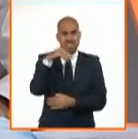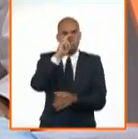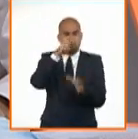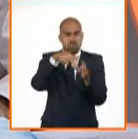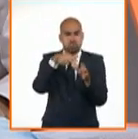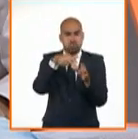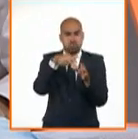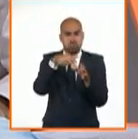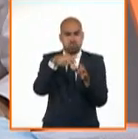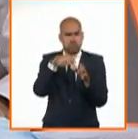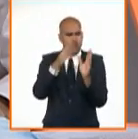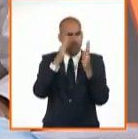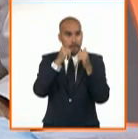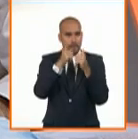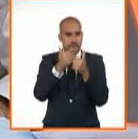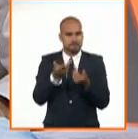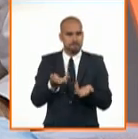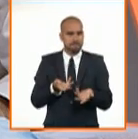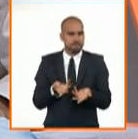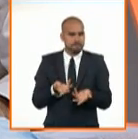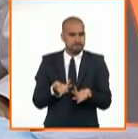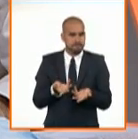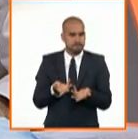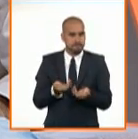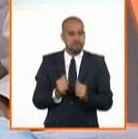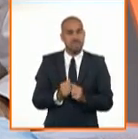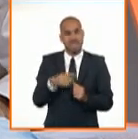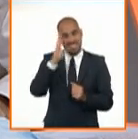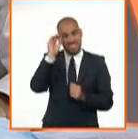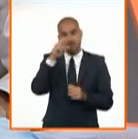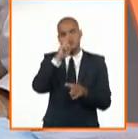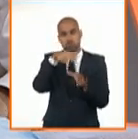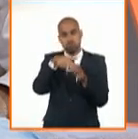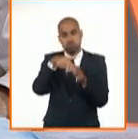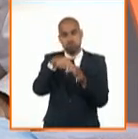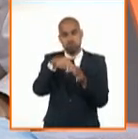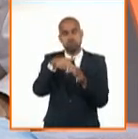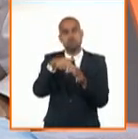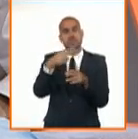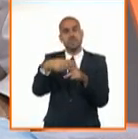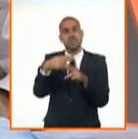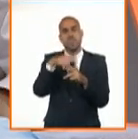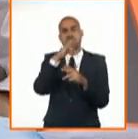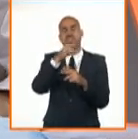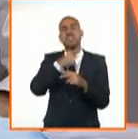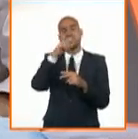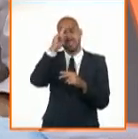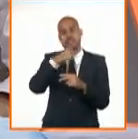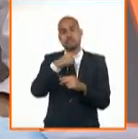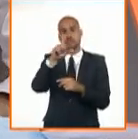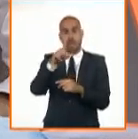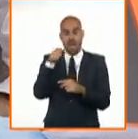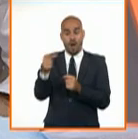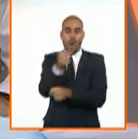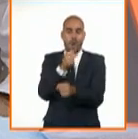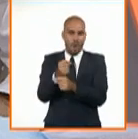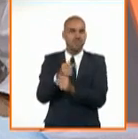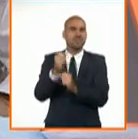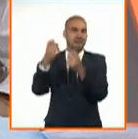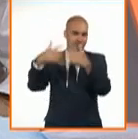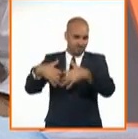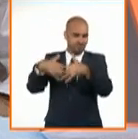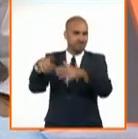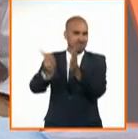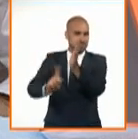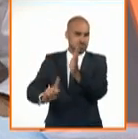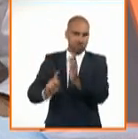en la generación fundamentalmente en combustible diésel que se utiliza en los grupos electrógenos de la generación distribuida estas causas